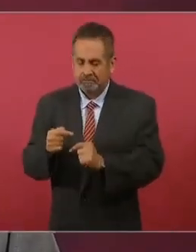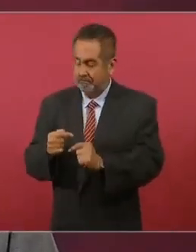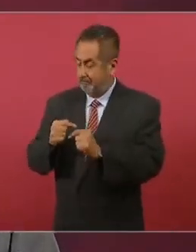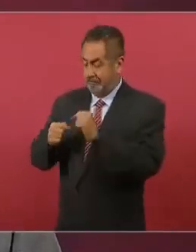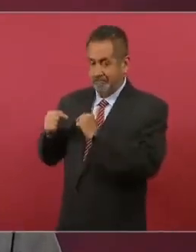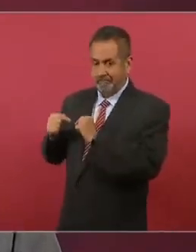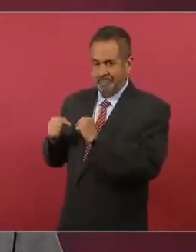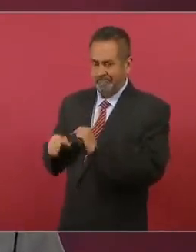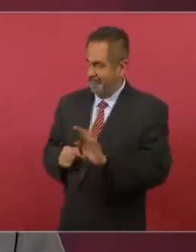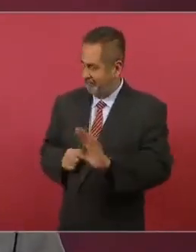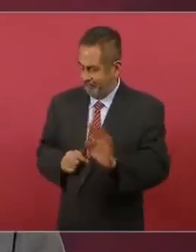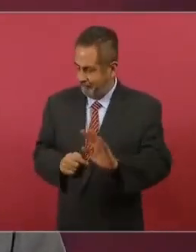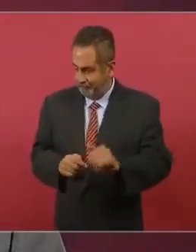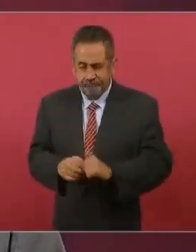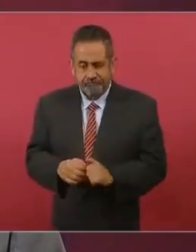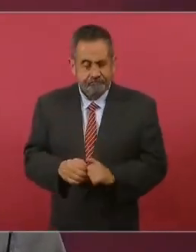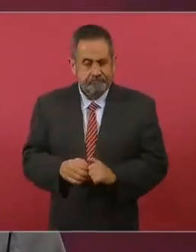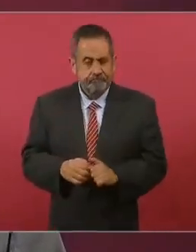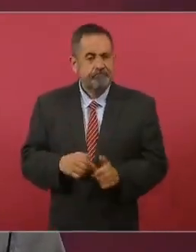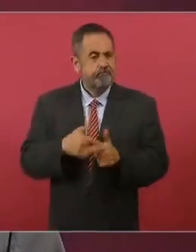en el combate a la corrupción,